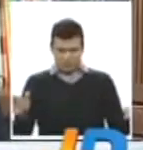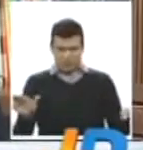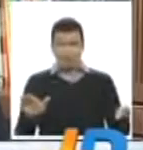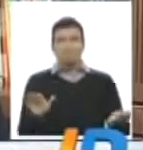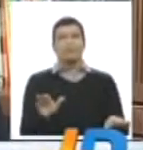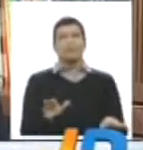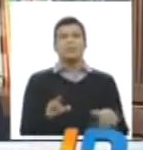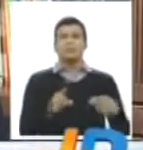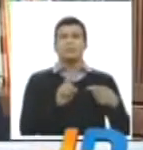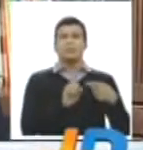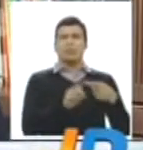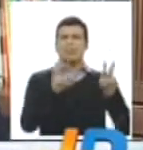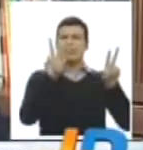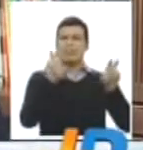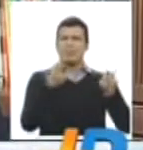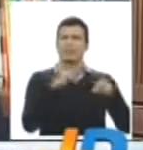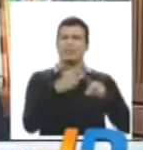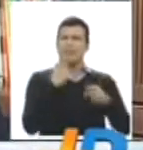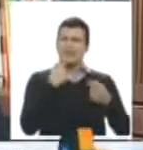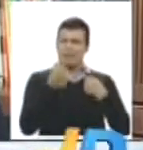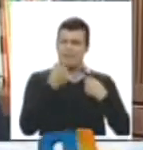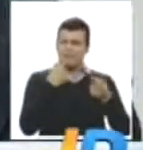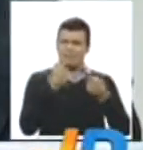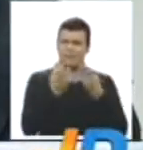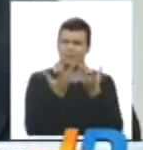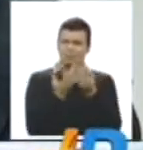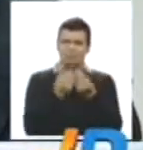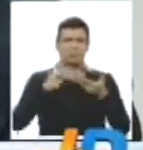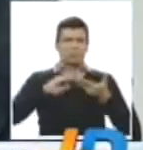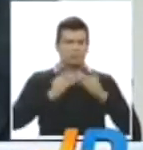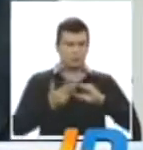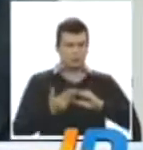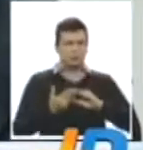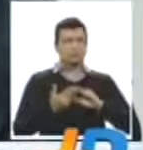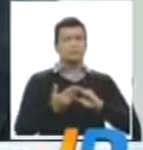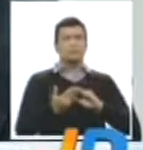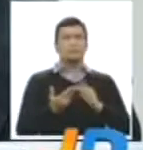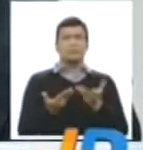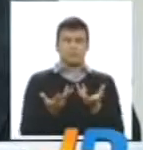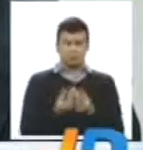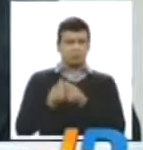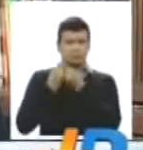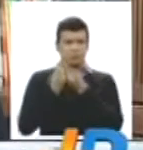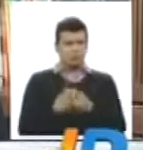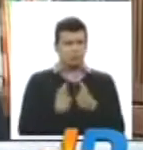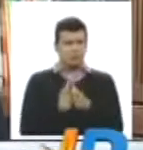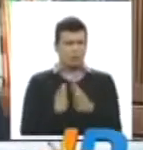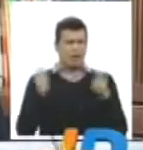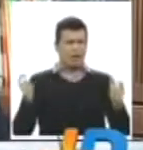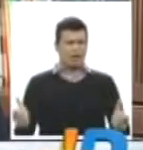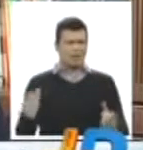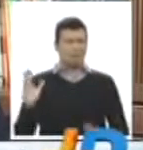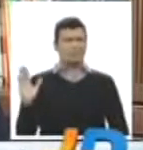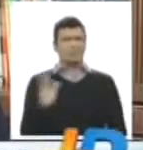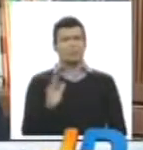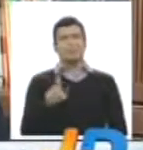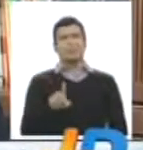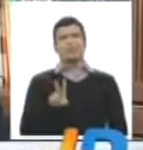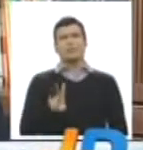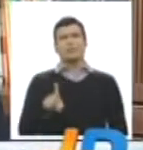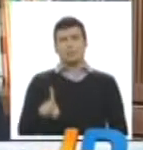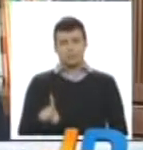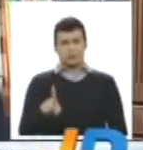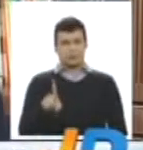los puntos que se tocaron a nivel mediático con la comunidad fue que tenemos un Consejo Superior muy grande, aproximadamente de